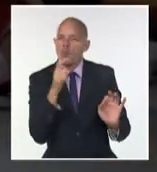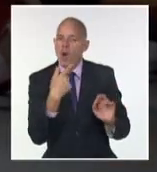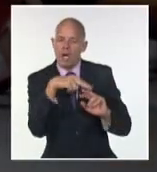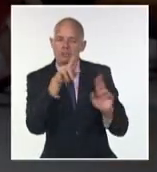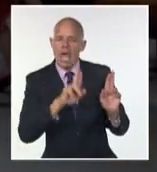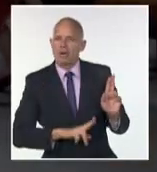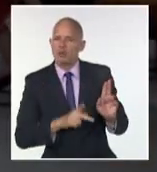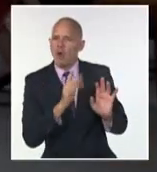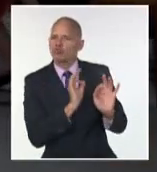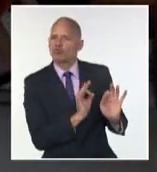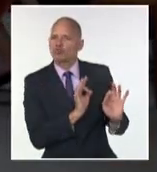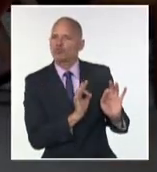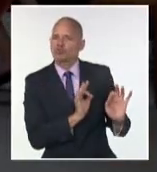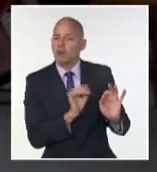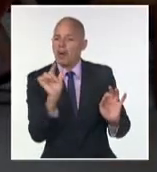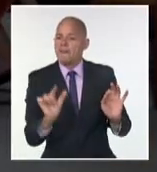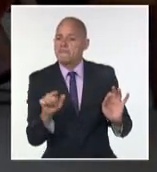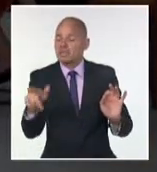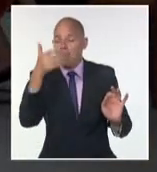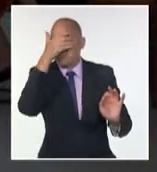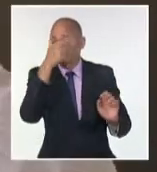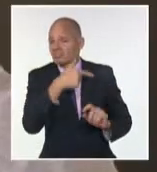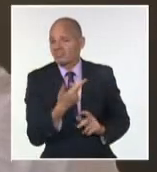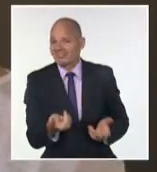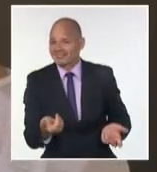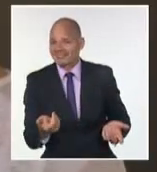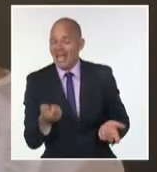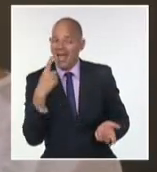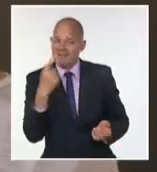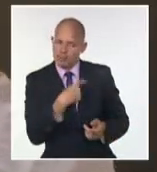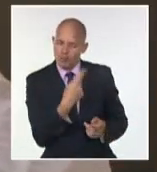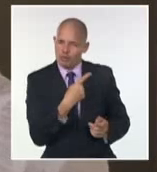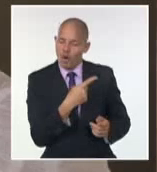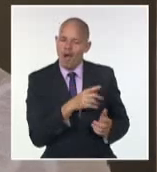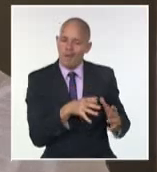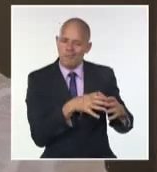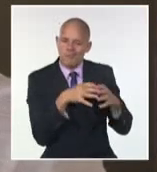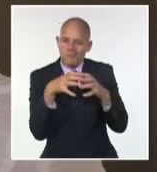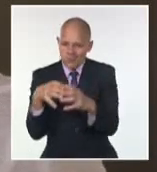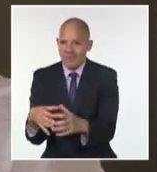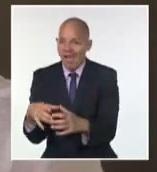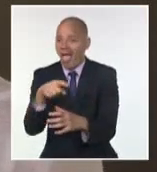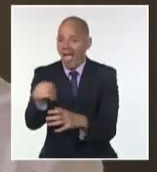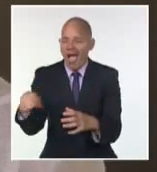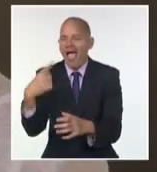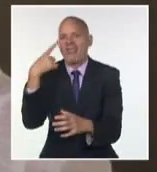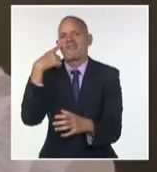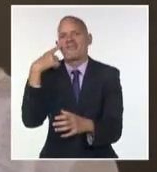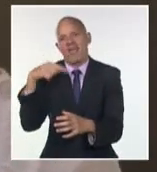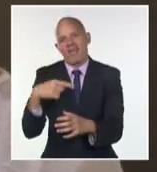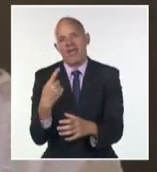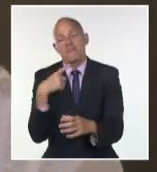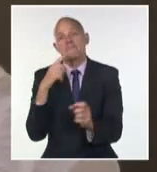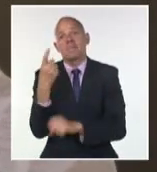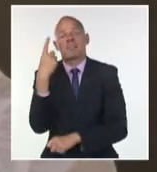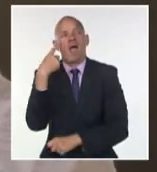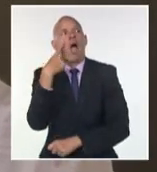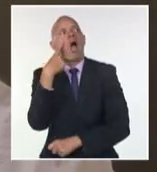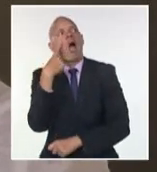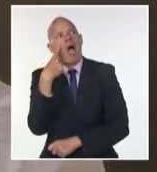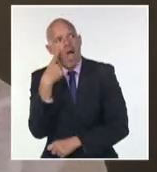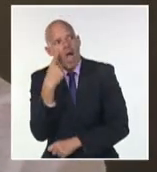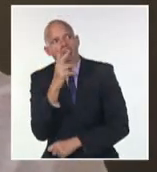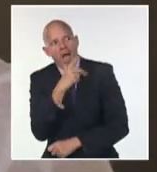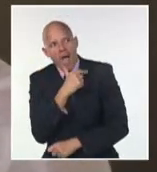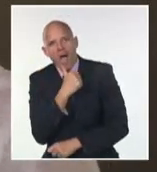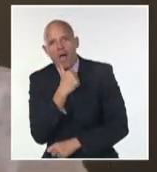creo que el concierto debe de llenar las expectativas del público, que se toma el trabajo de dar un pedazo de sus